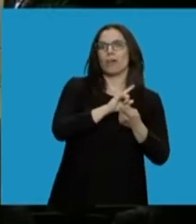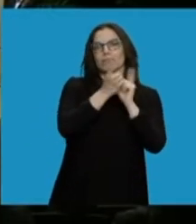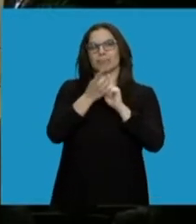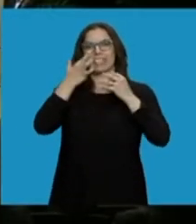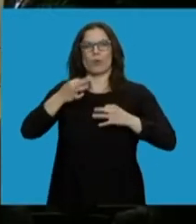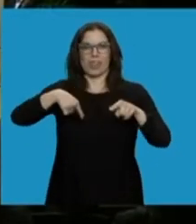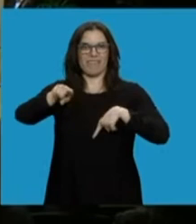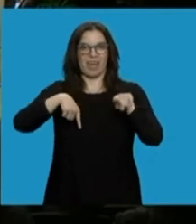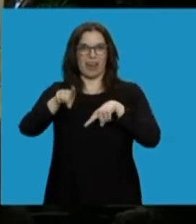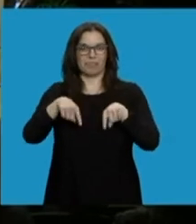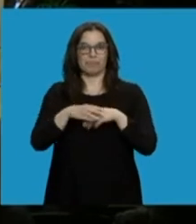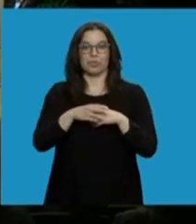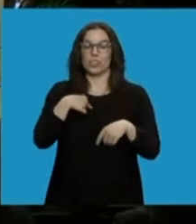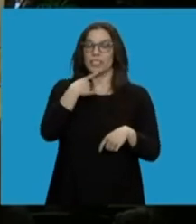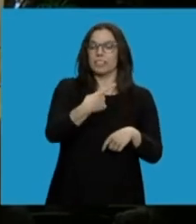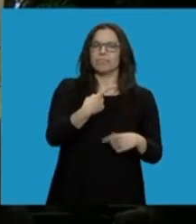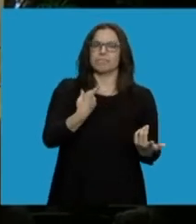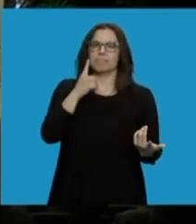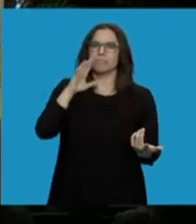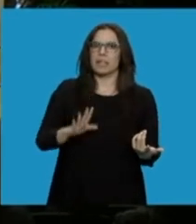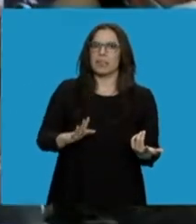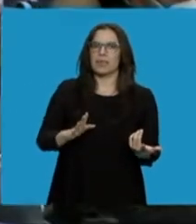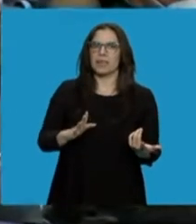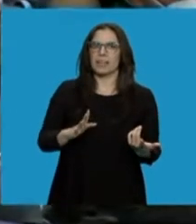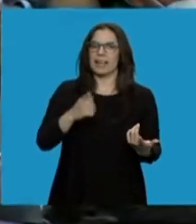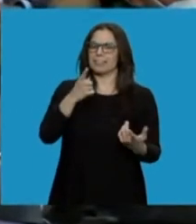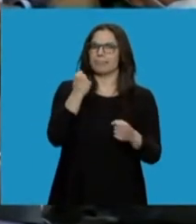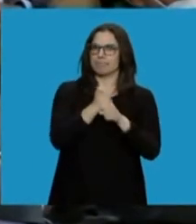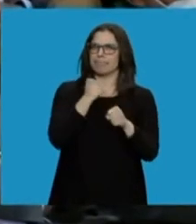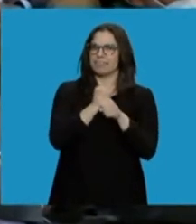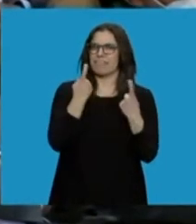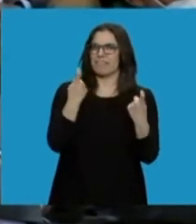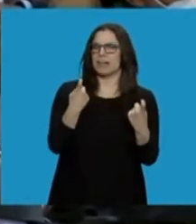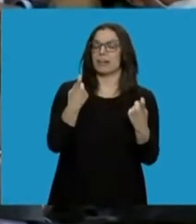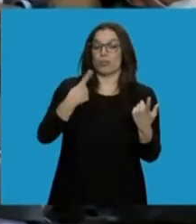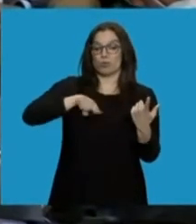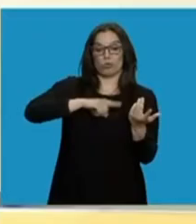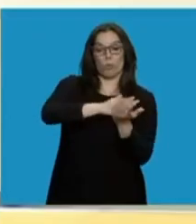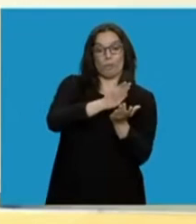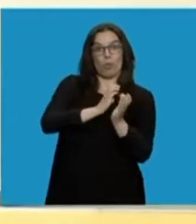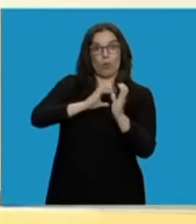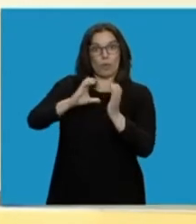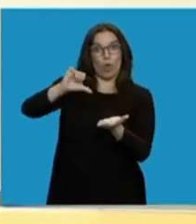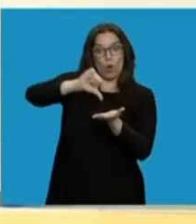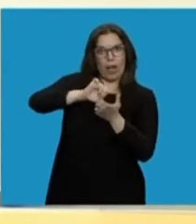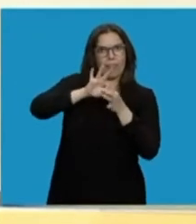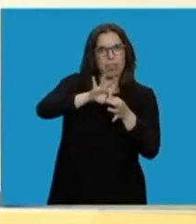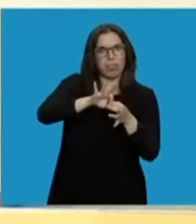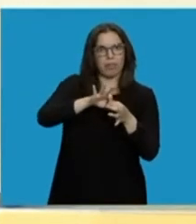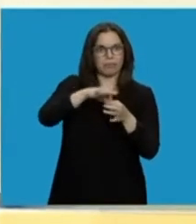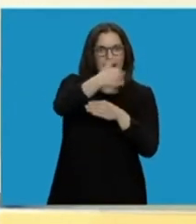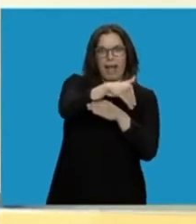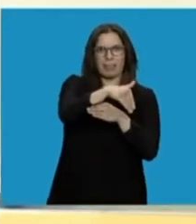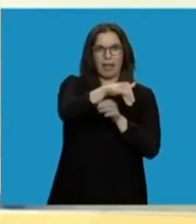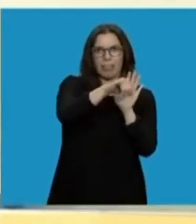vial. Y le dije que me parecía que ahí había una labor importante que hacer y que como medio de comunicación local, de verdad, pegado a la calle, como medio